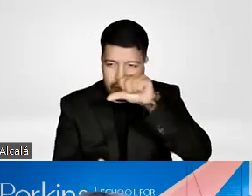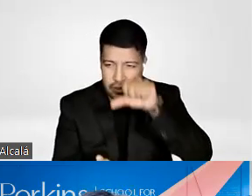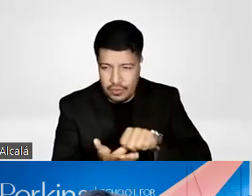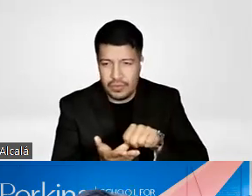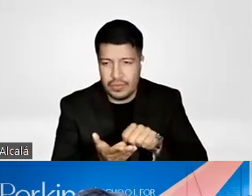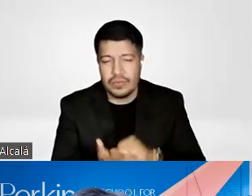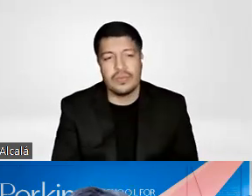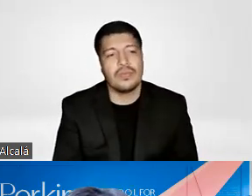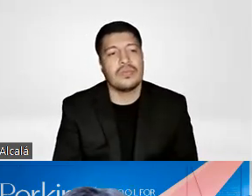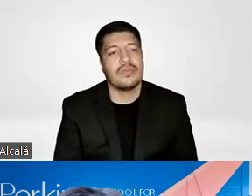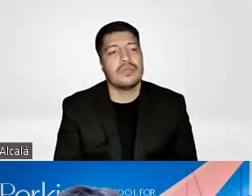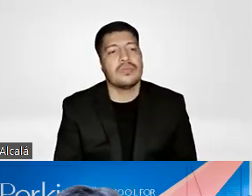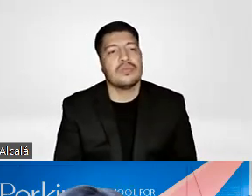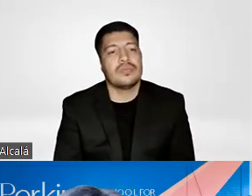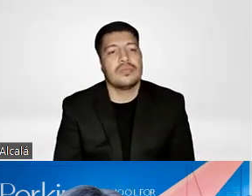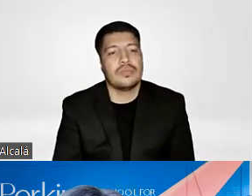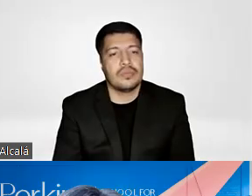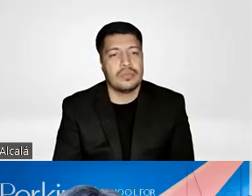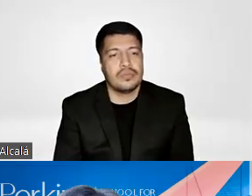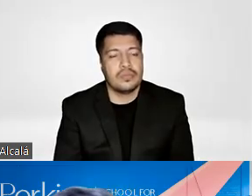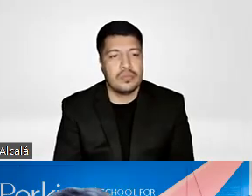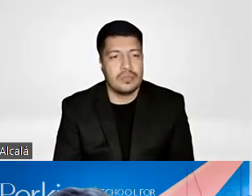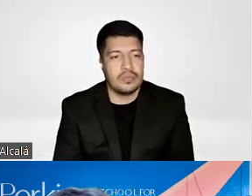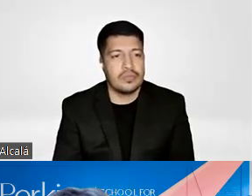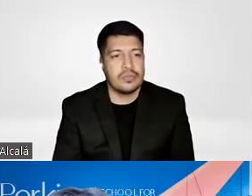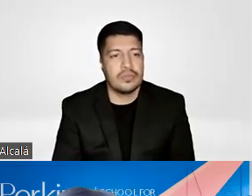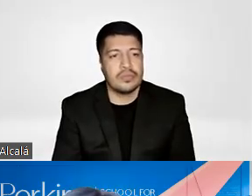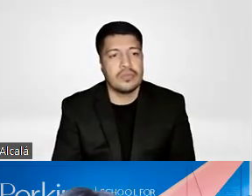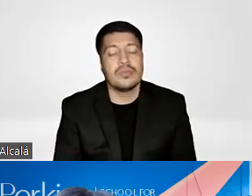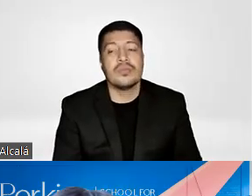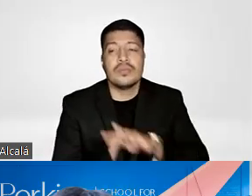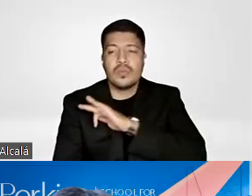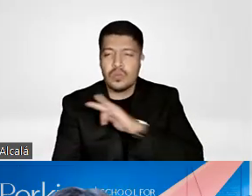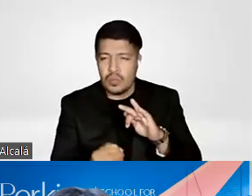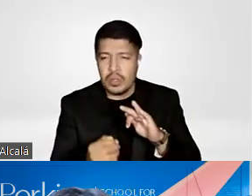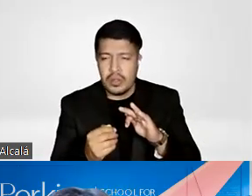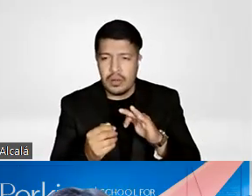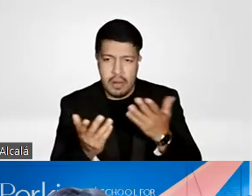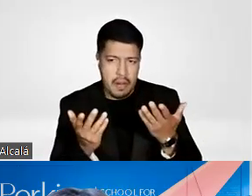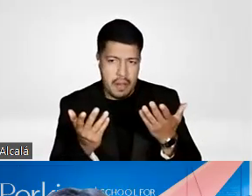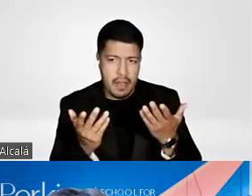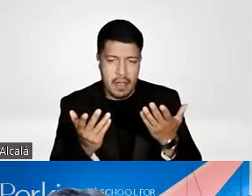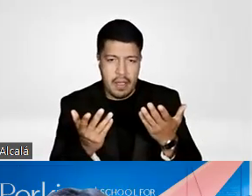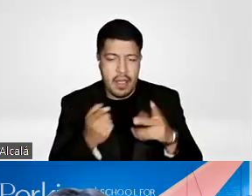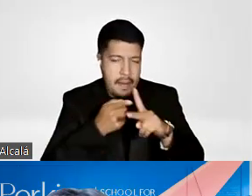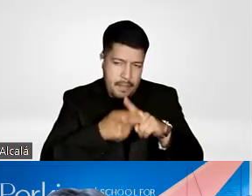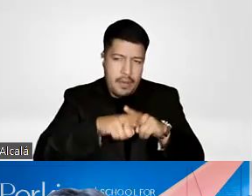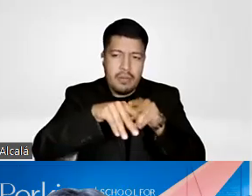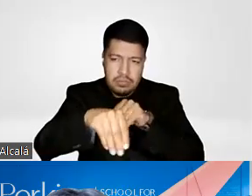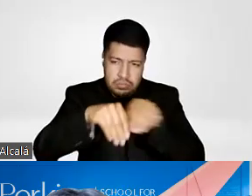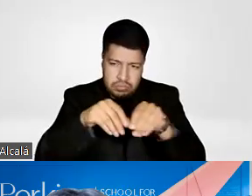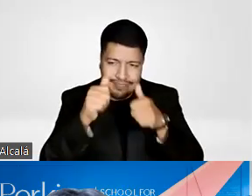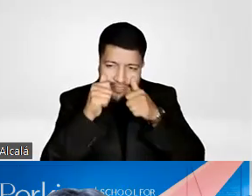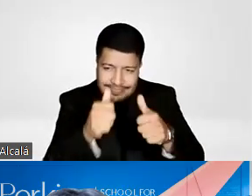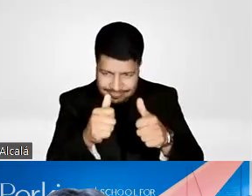Y podemos establecer entonces estrategias de atención temprana. Podemos actuar en atención en el primer nivel de